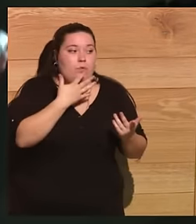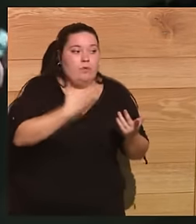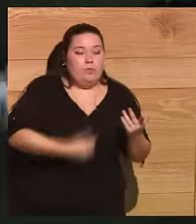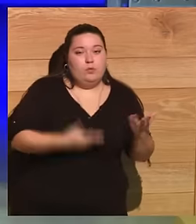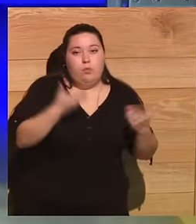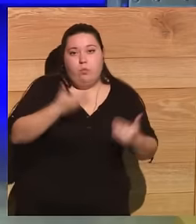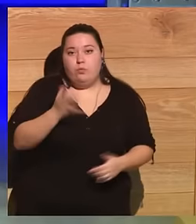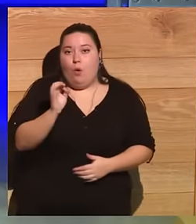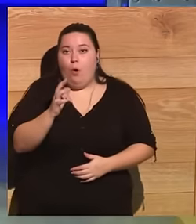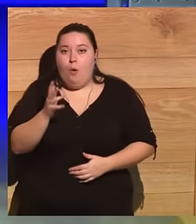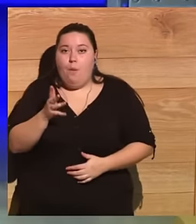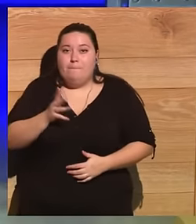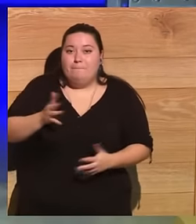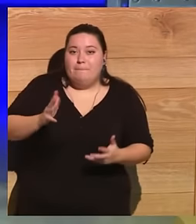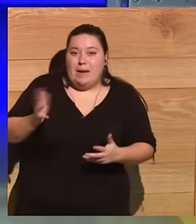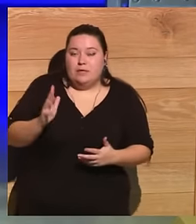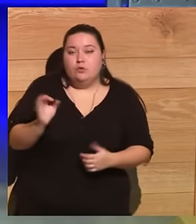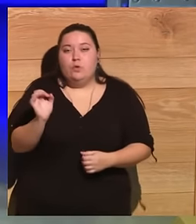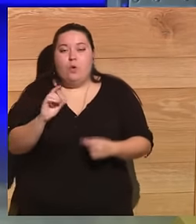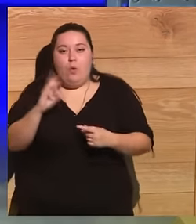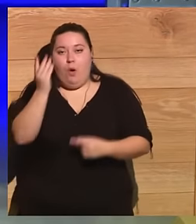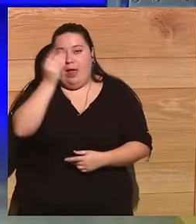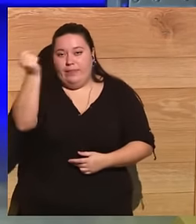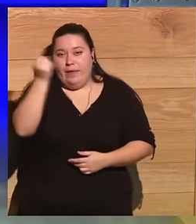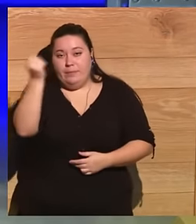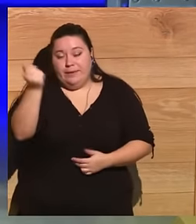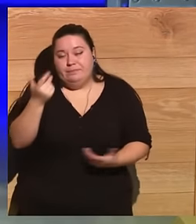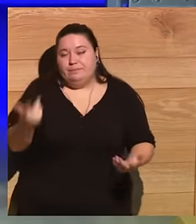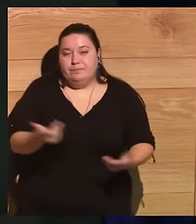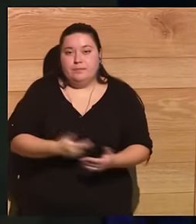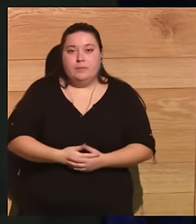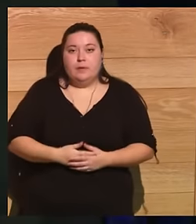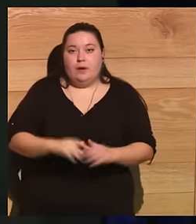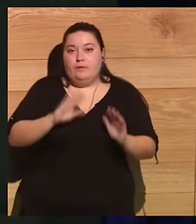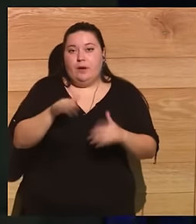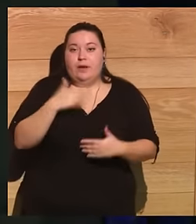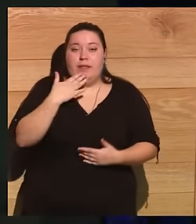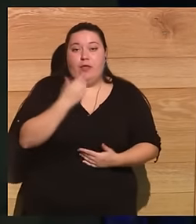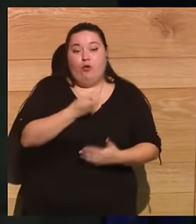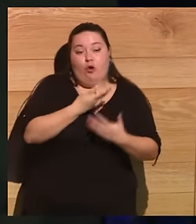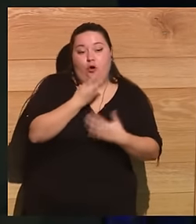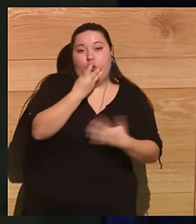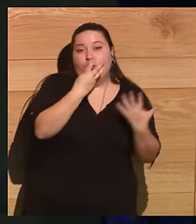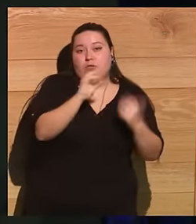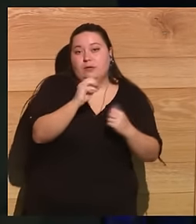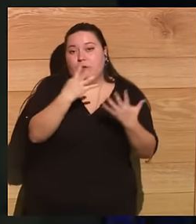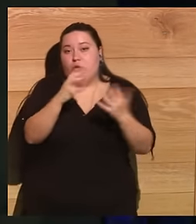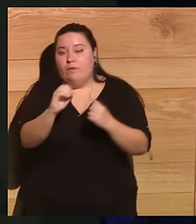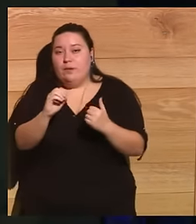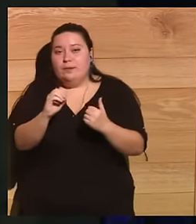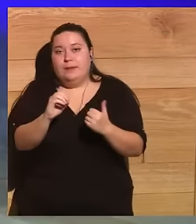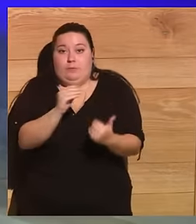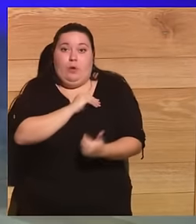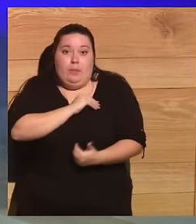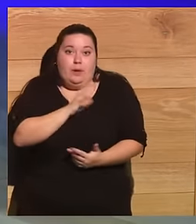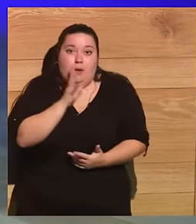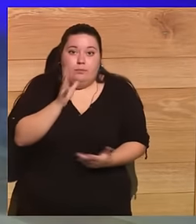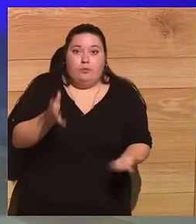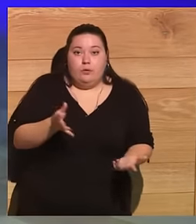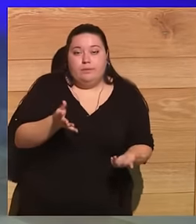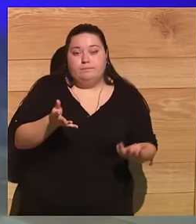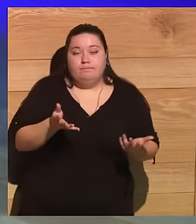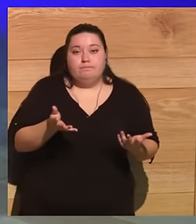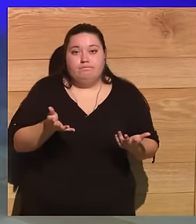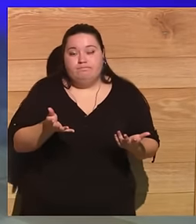depresión importante, o Parkinson, o Alzheimer. Entonces, si cumplimos 80, 90 años, es muy probable, y lamentablemente,